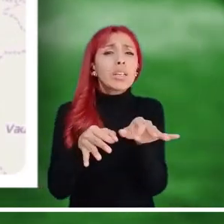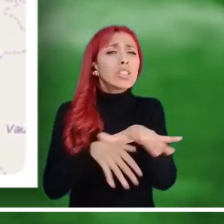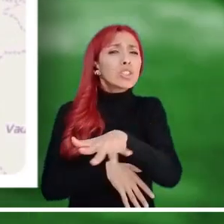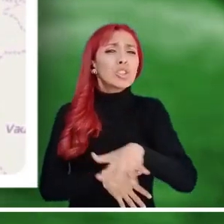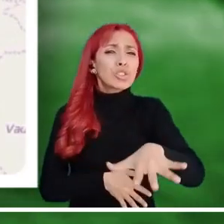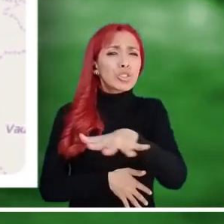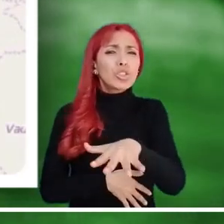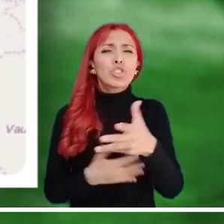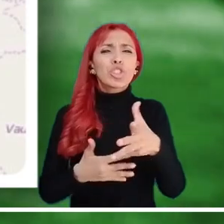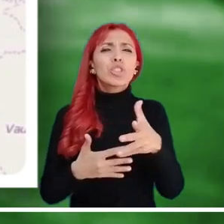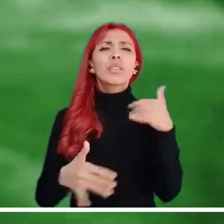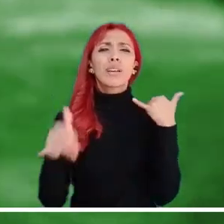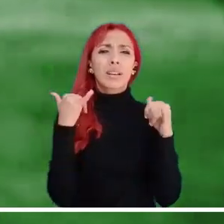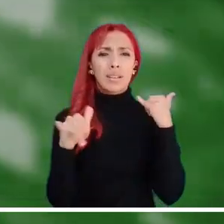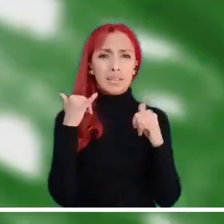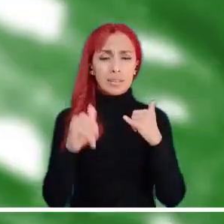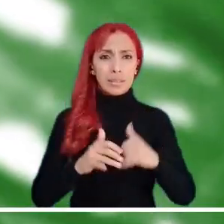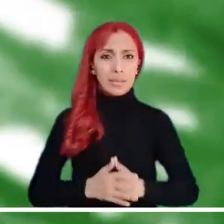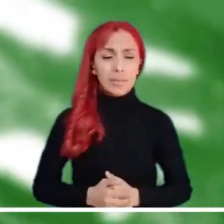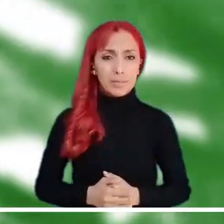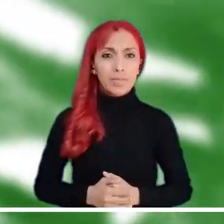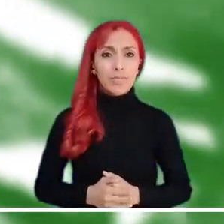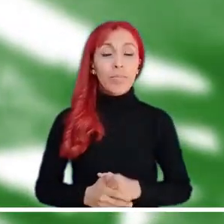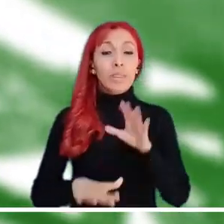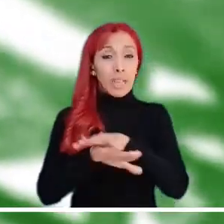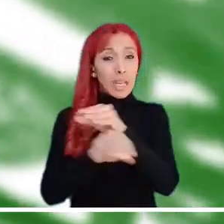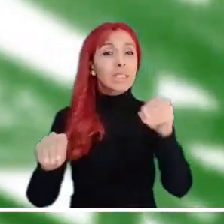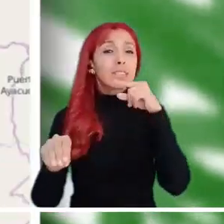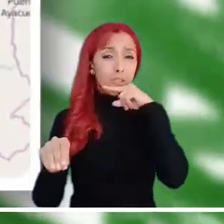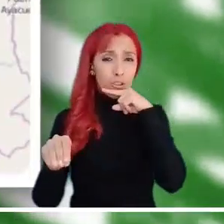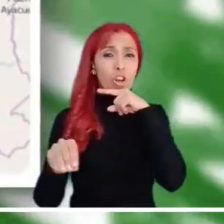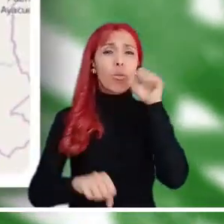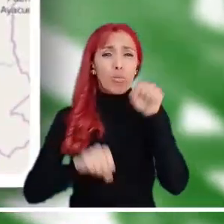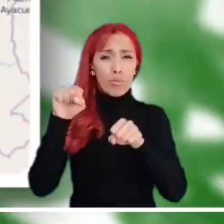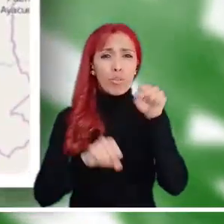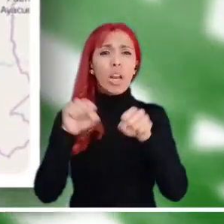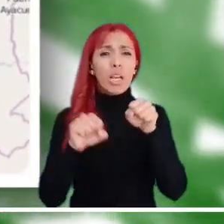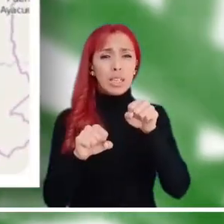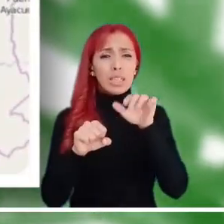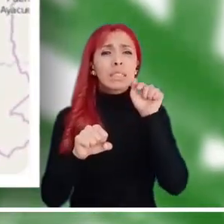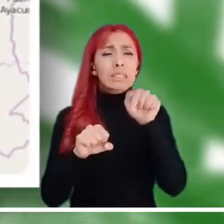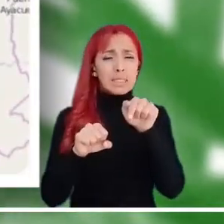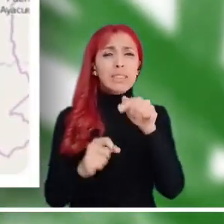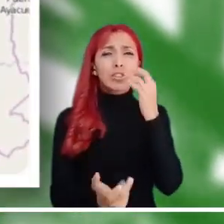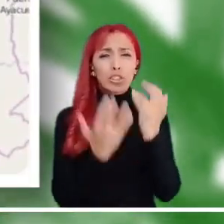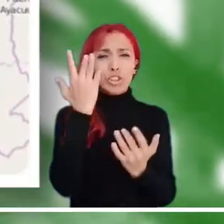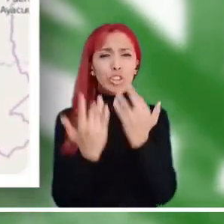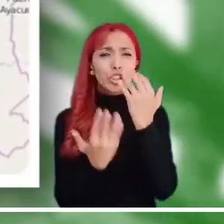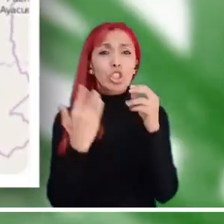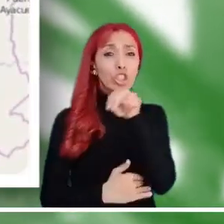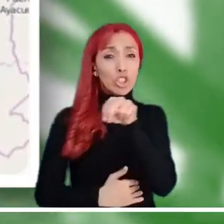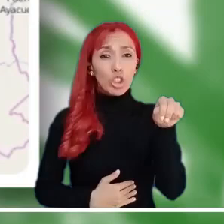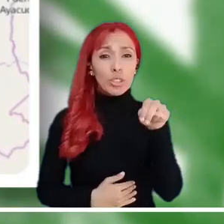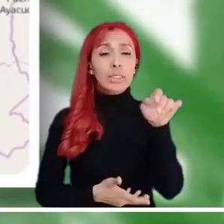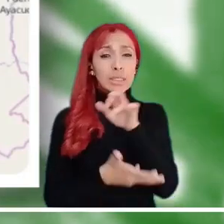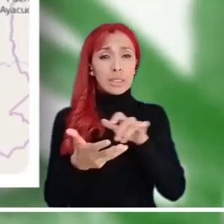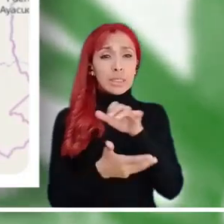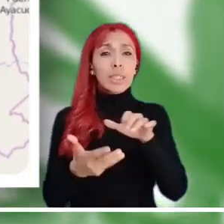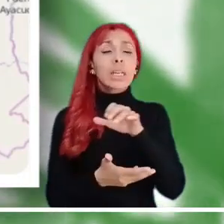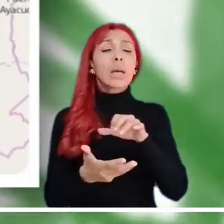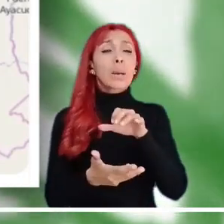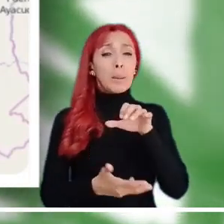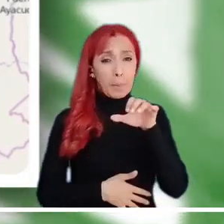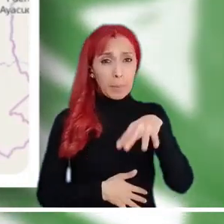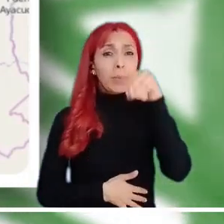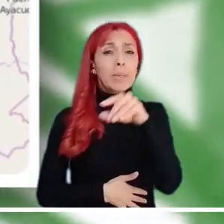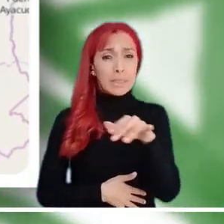registra creciente súbita del caño Arietes en Villanueva, Casanare. Alerta roja por probabilidad de incendios en